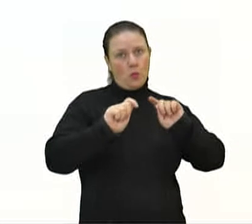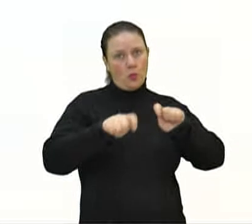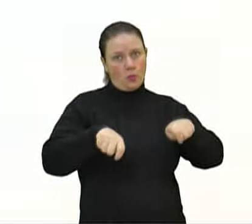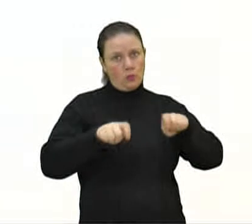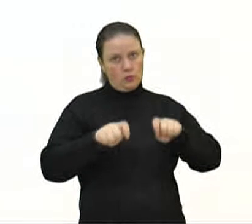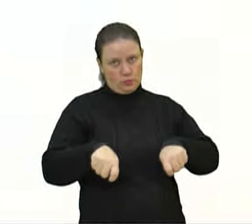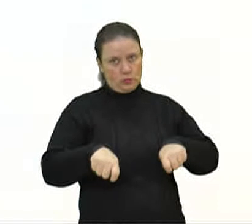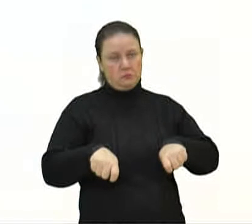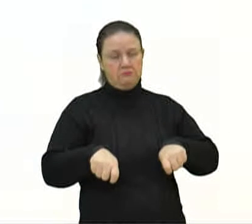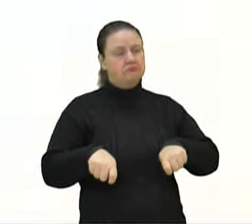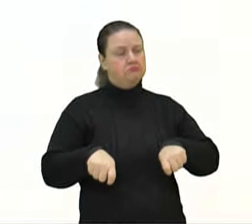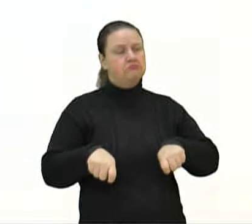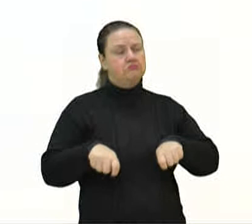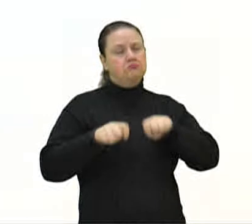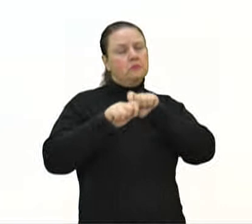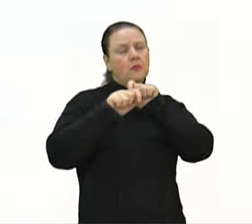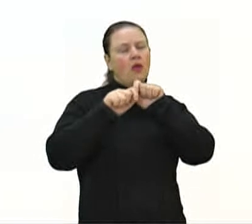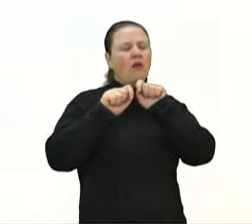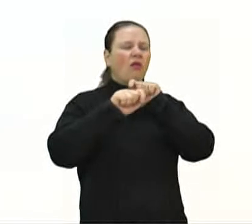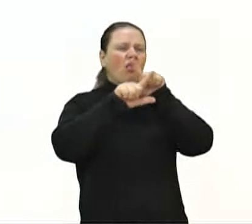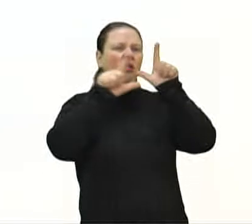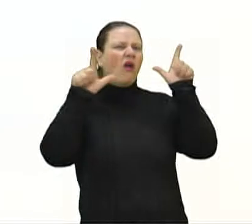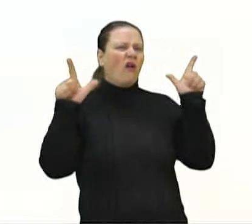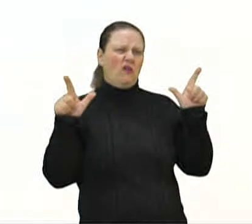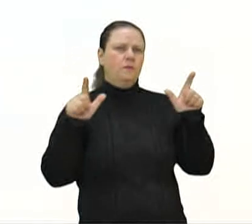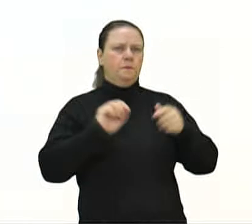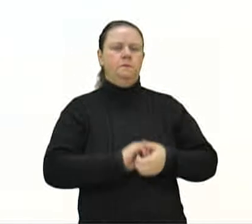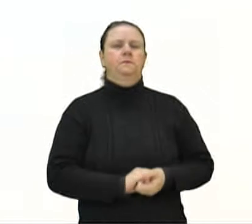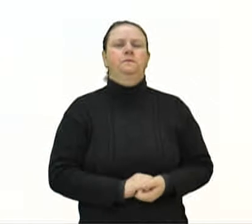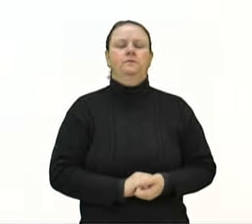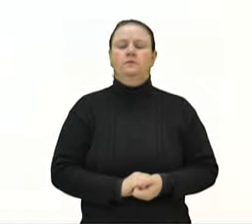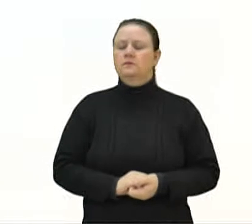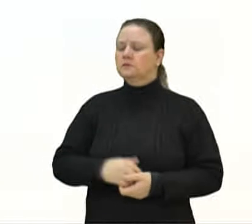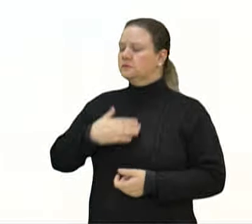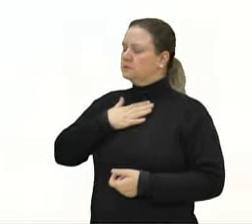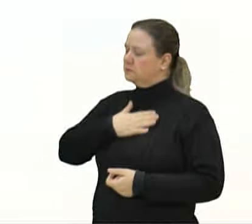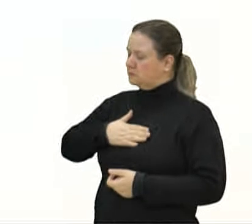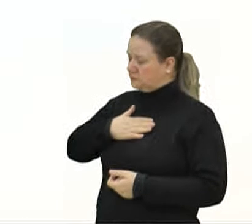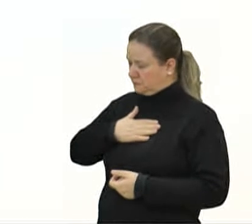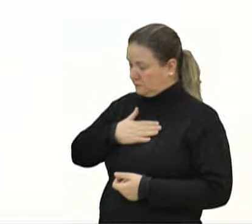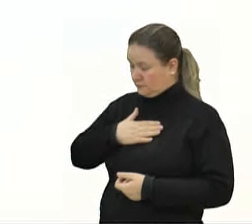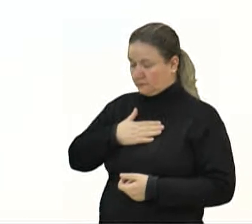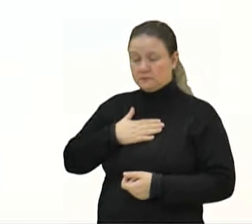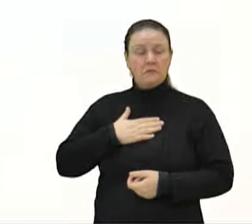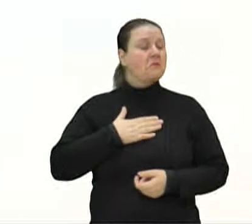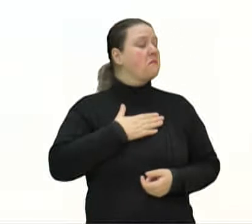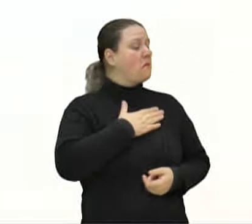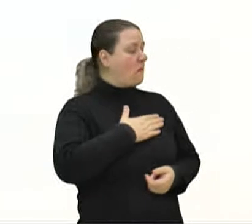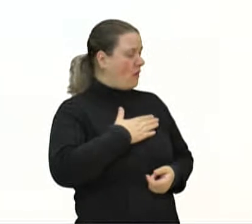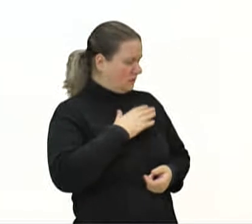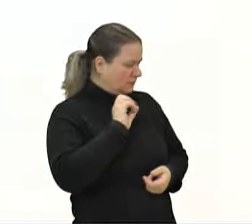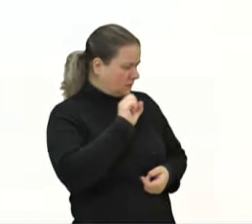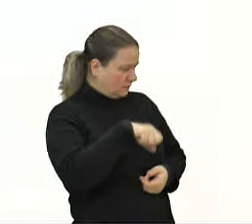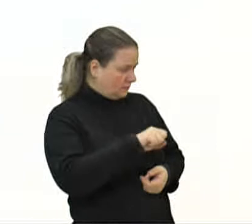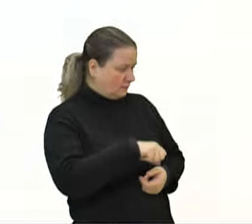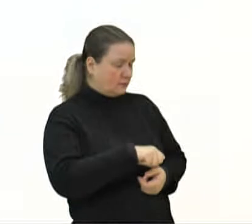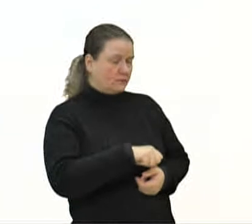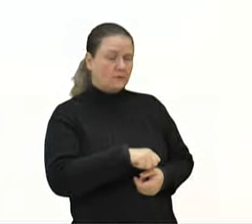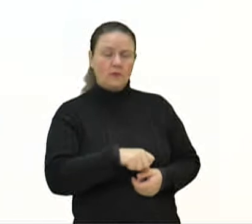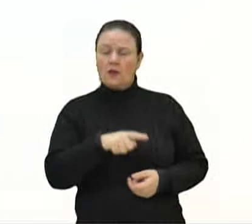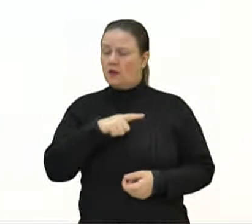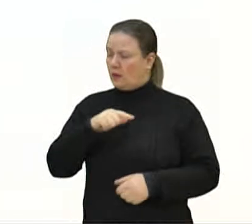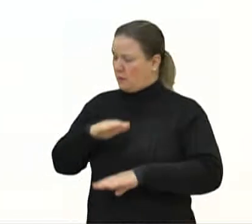M. Mire, ¿le agradan? Me encantan, voy a llevármelos. Algo más,